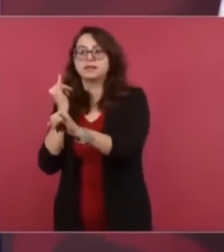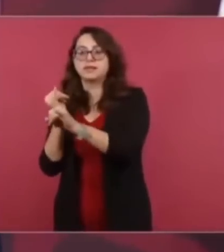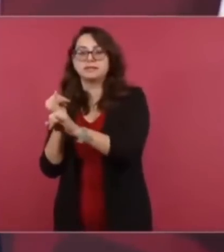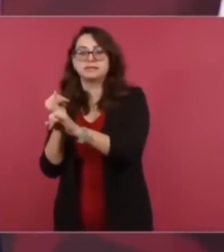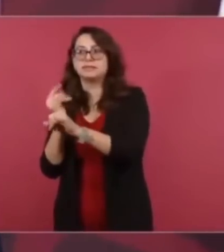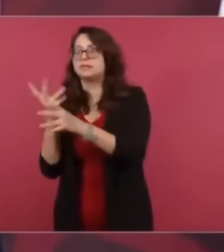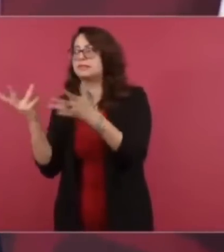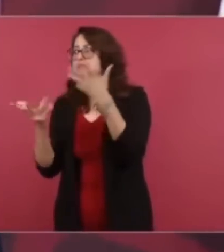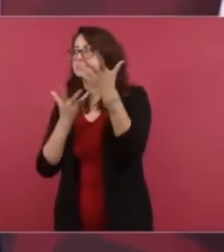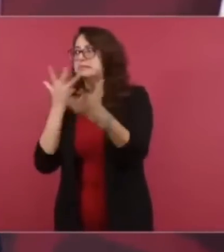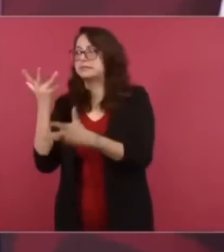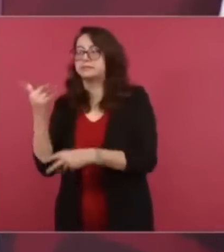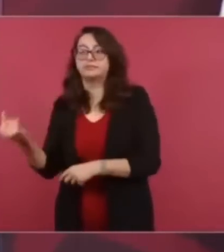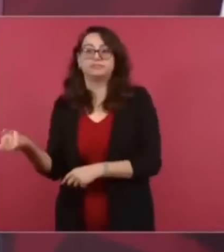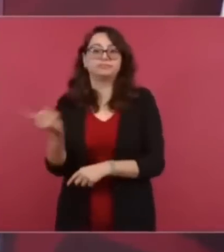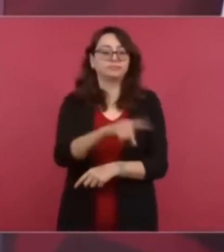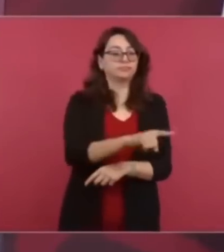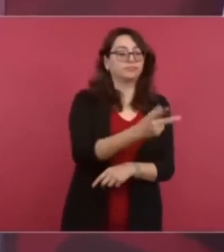medios,